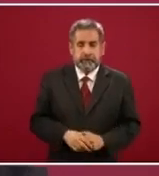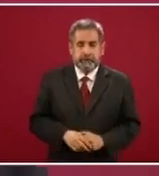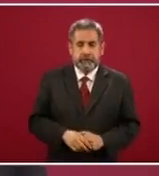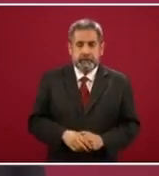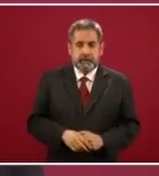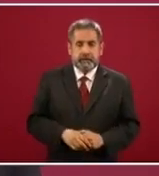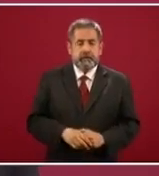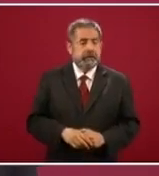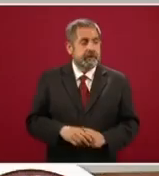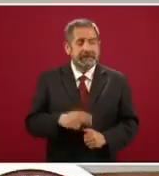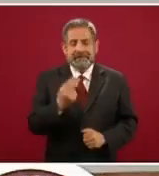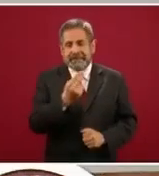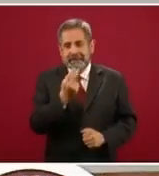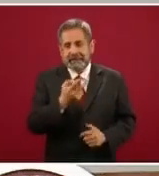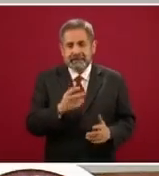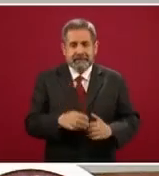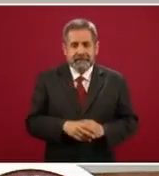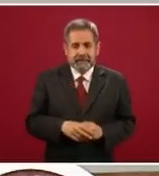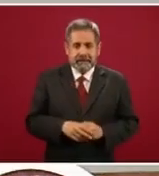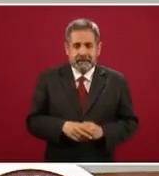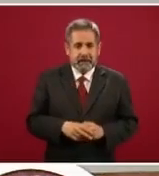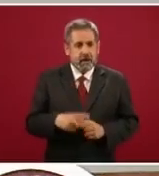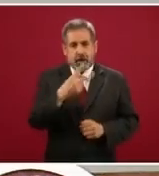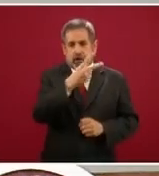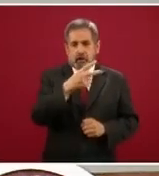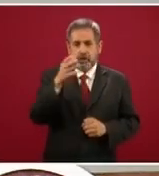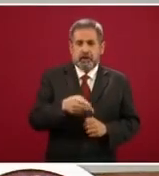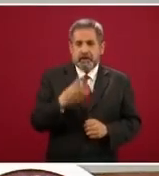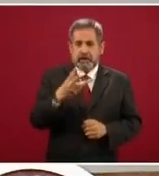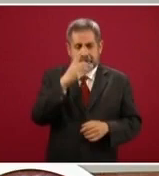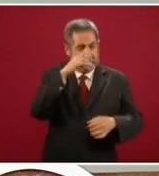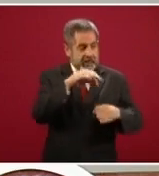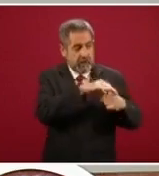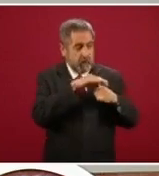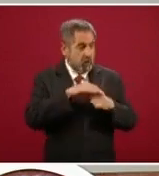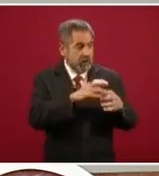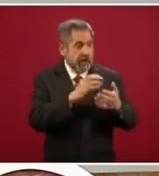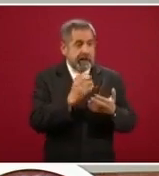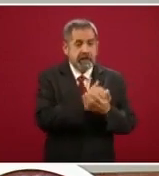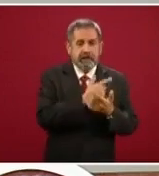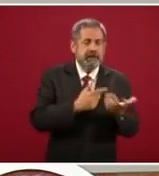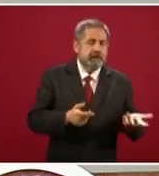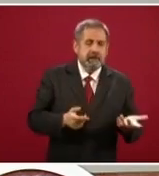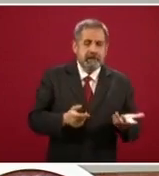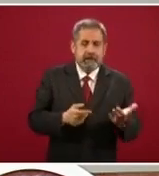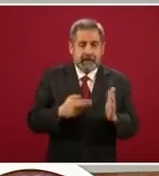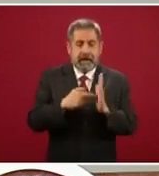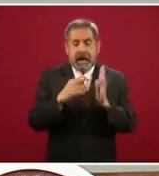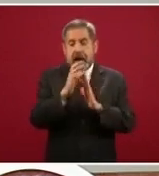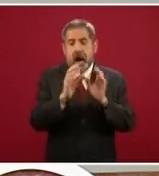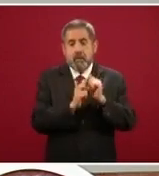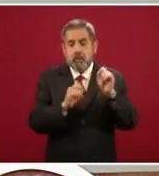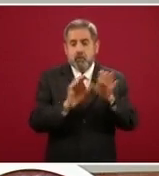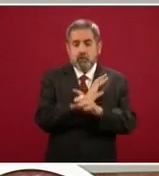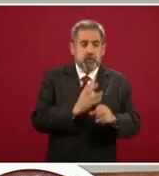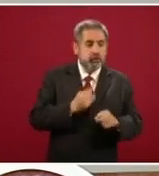porque se necesitan las 2/3 partes en la votación, porque es una reforma constitucional.